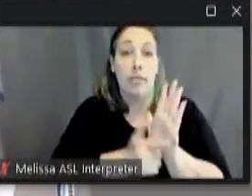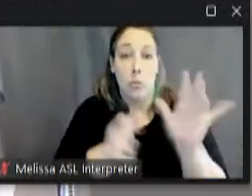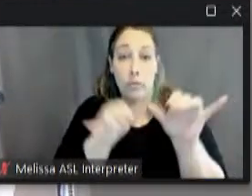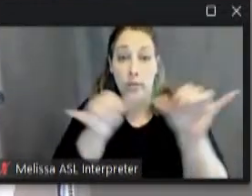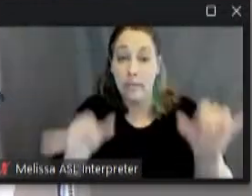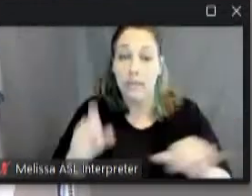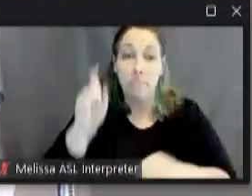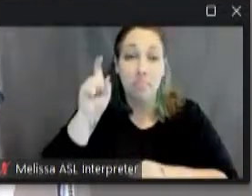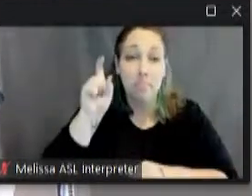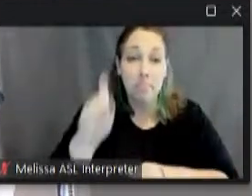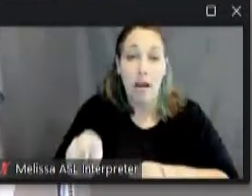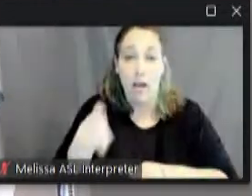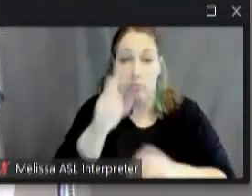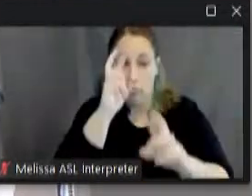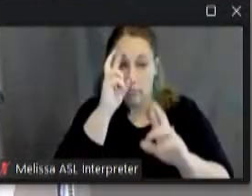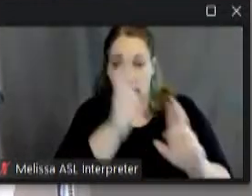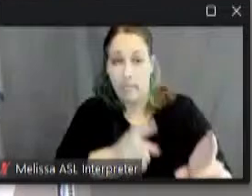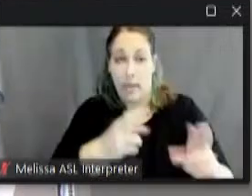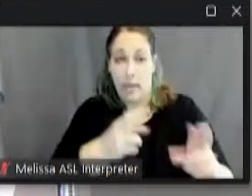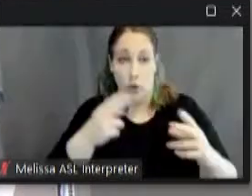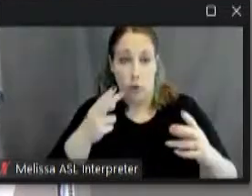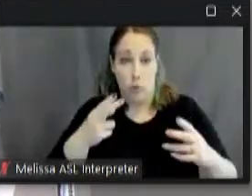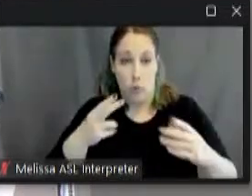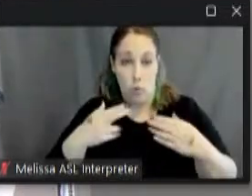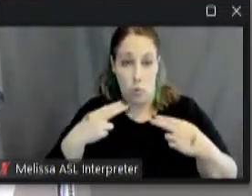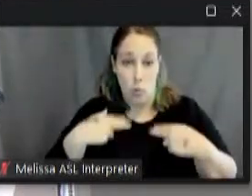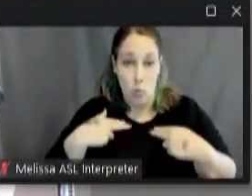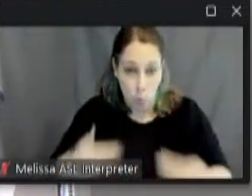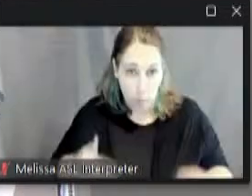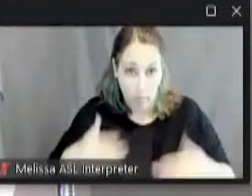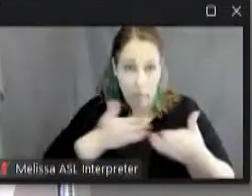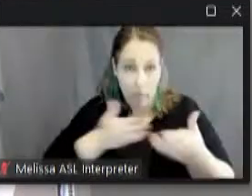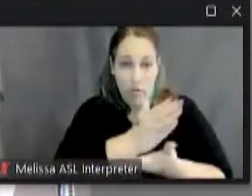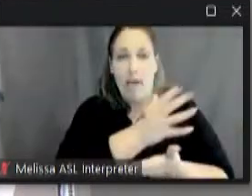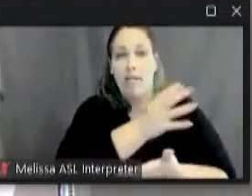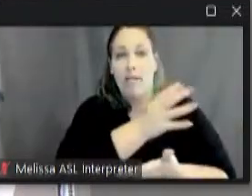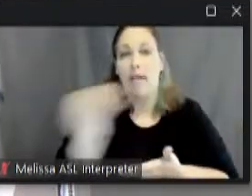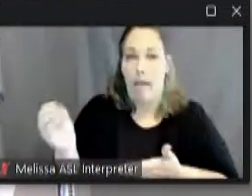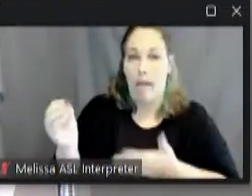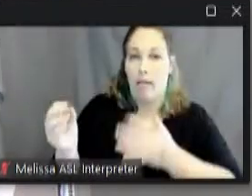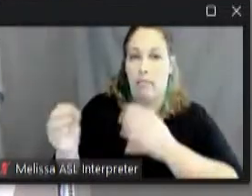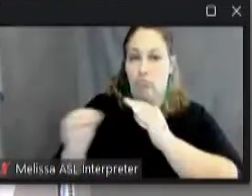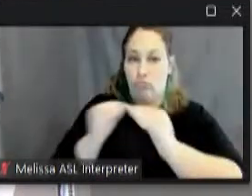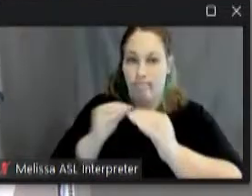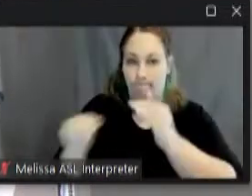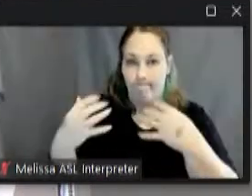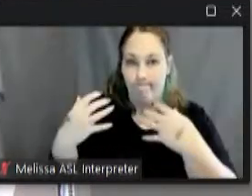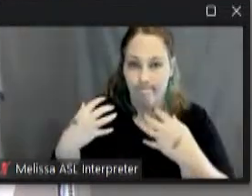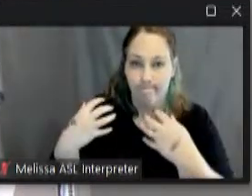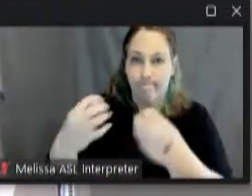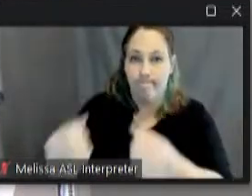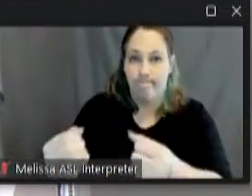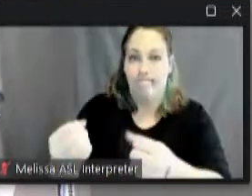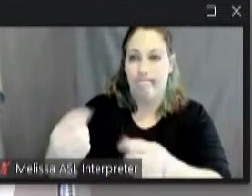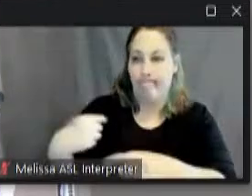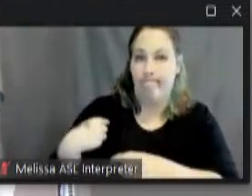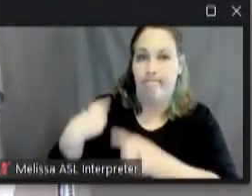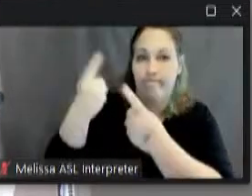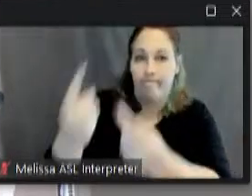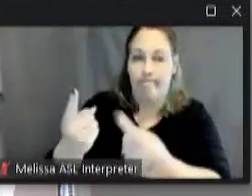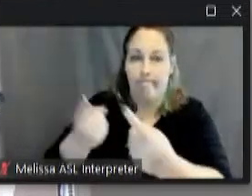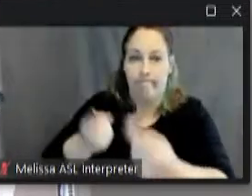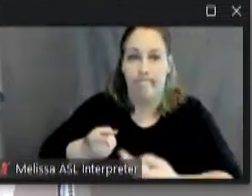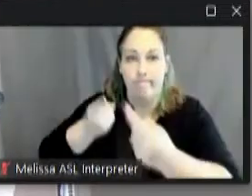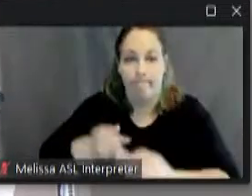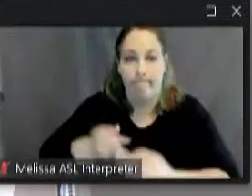el daño recibido. Estas demandas son un llamado a la acción para promover una vida completa y